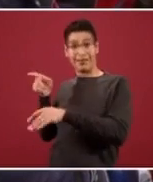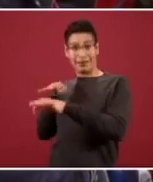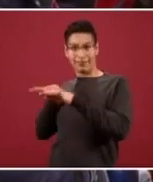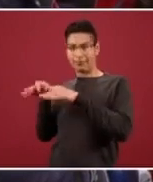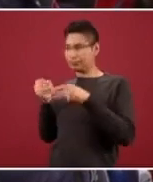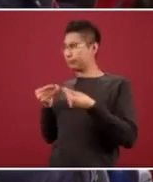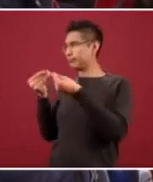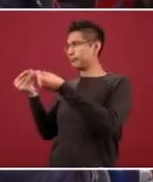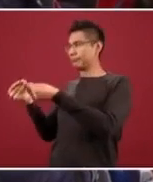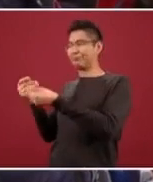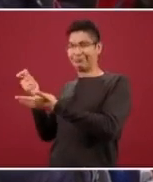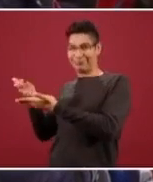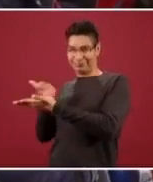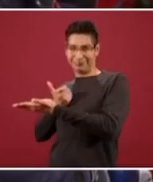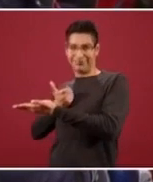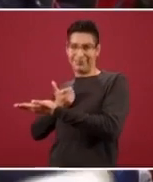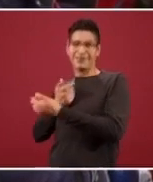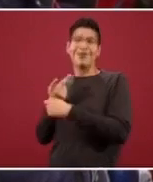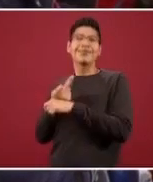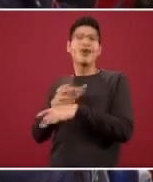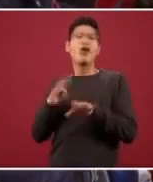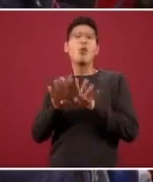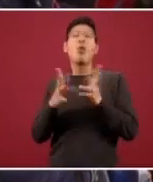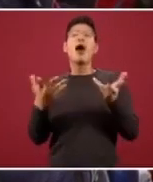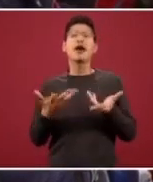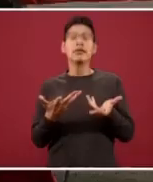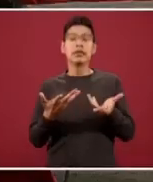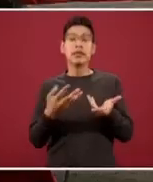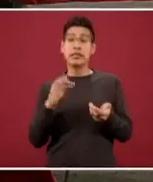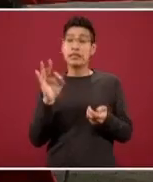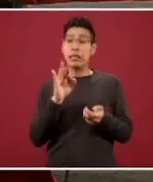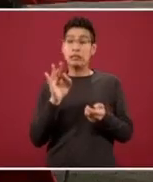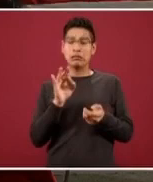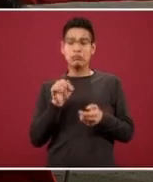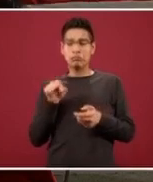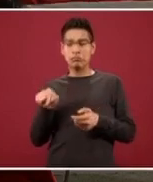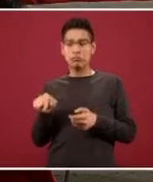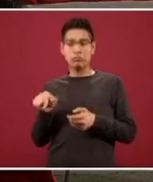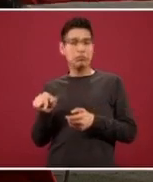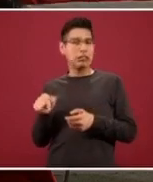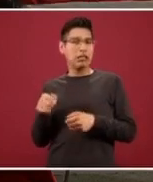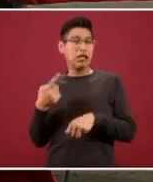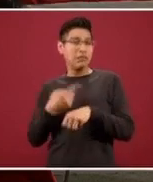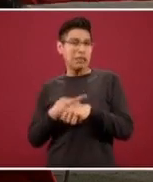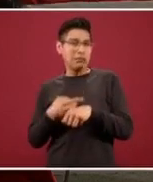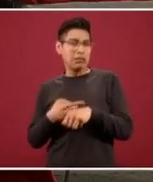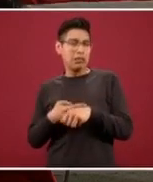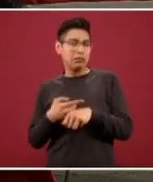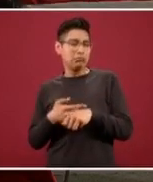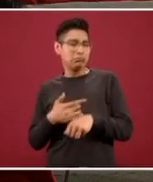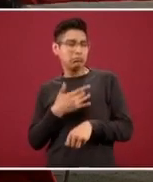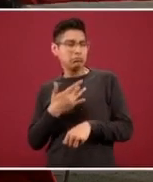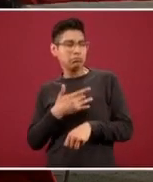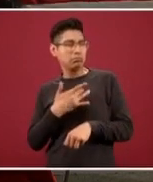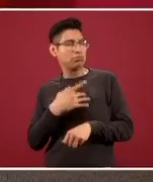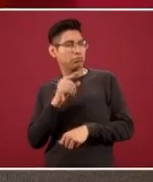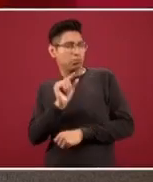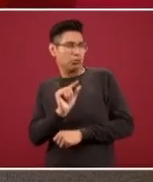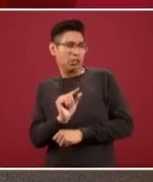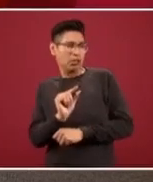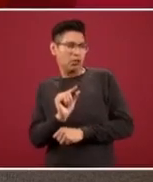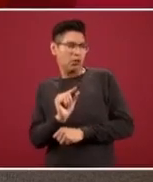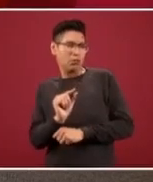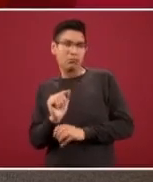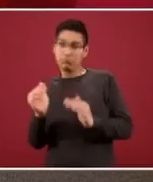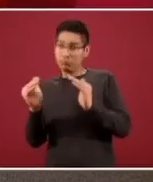incapacidades. ¿Cómo van a hacerle si la recomendación es que teniendo síntomas leves se queden en casa y además teniendo síntomas leves no